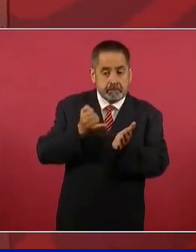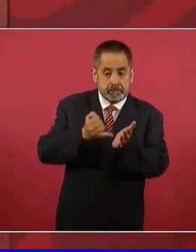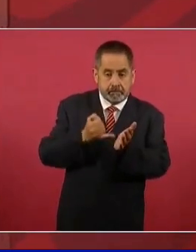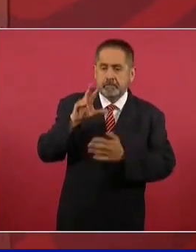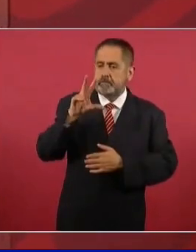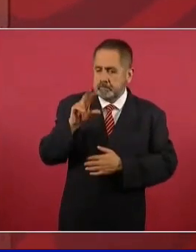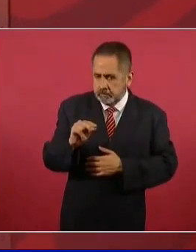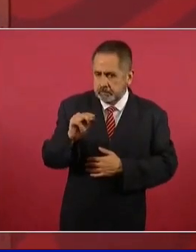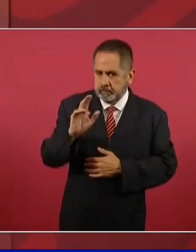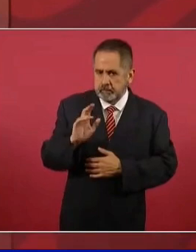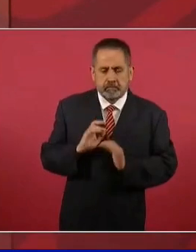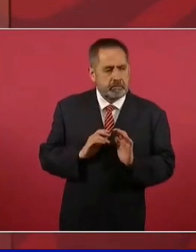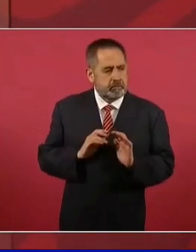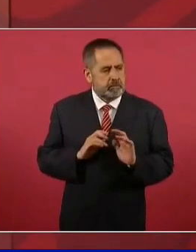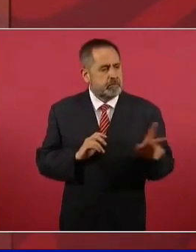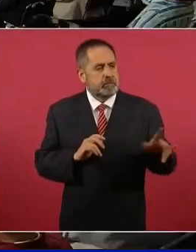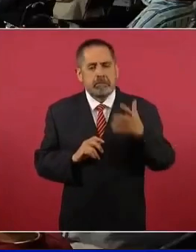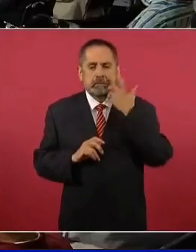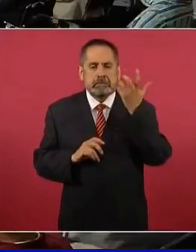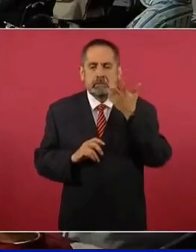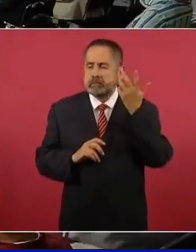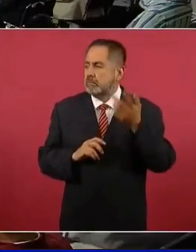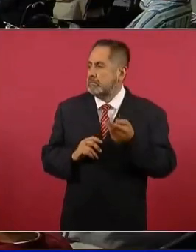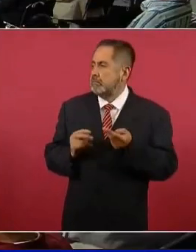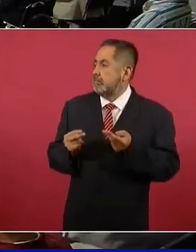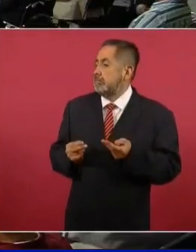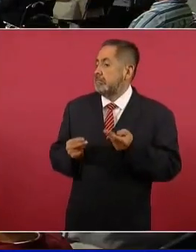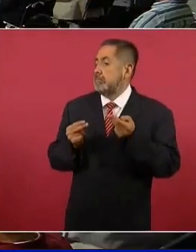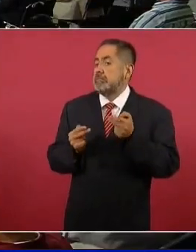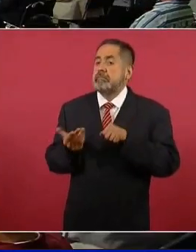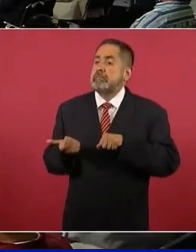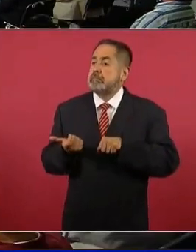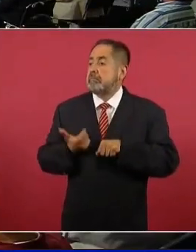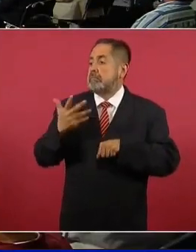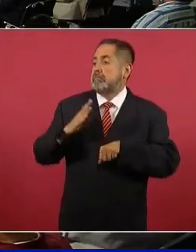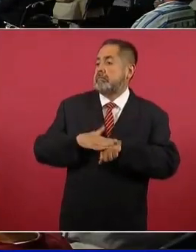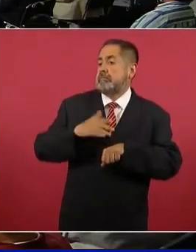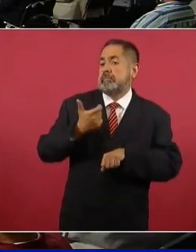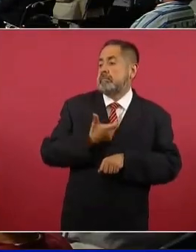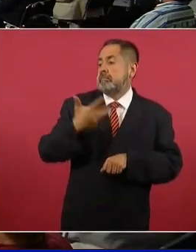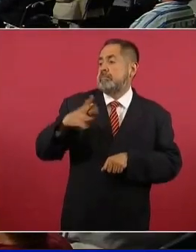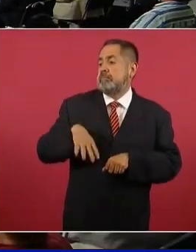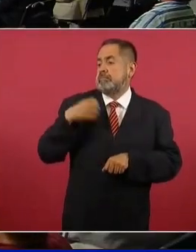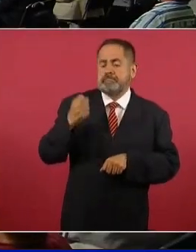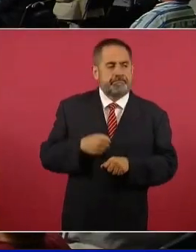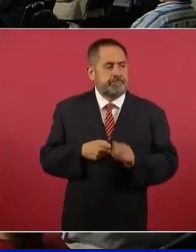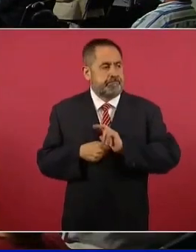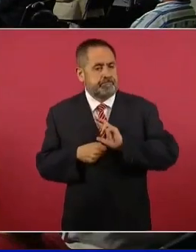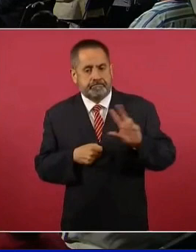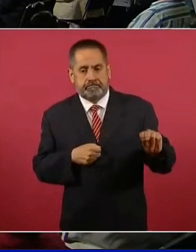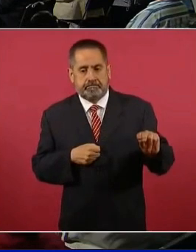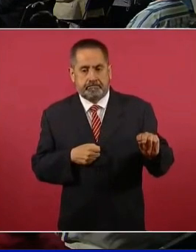Para que no tengas el pretexto de abusar.